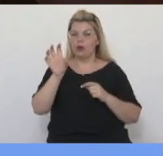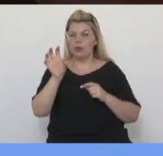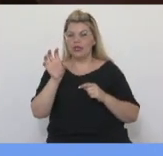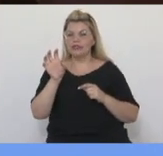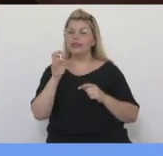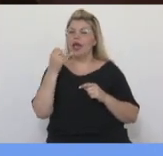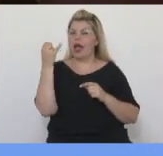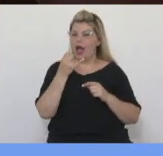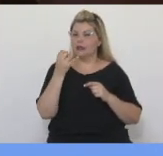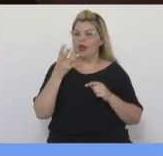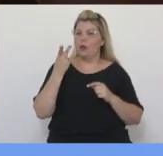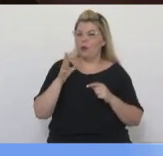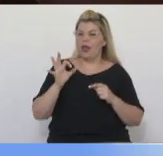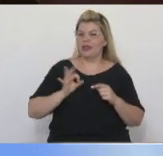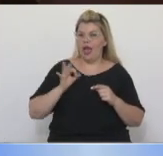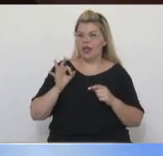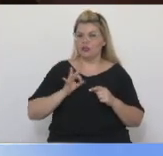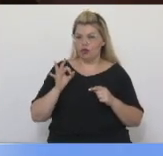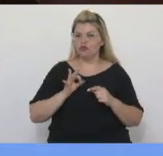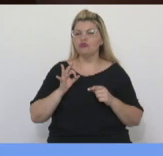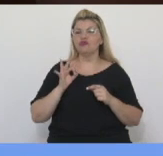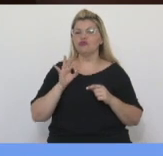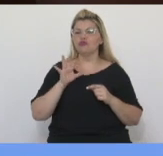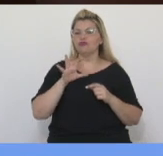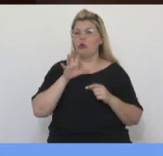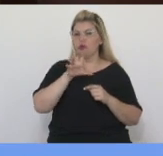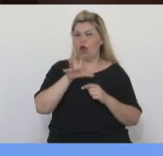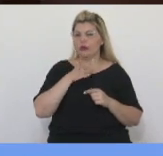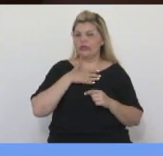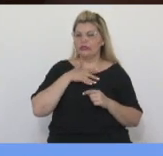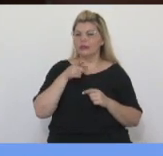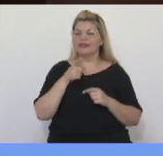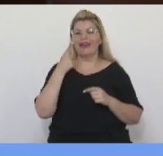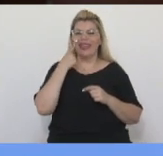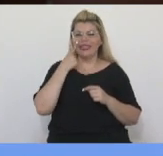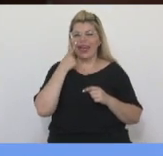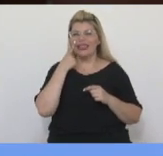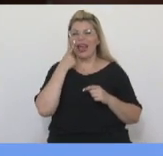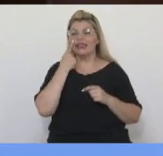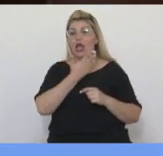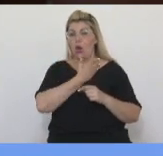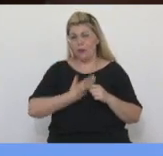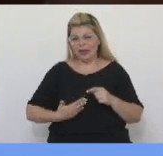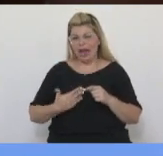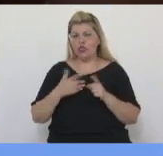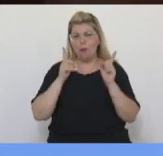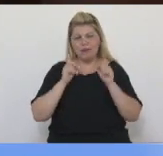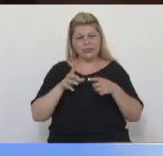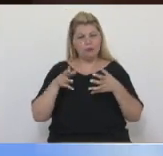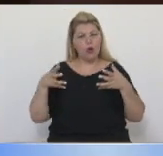existiendo de hace 20 años con personas intendentes de gobernadores del mismo signo político